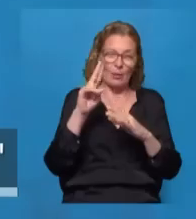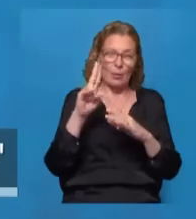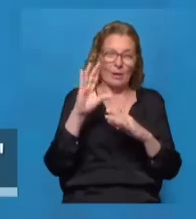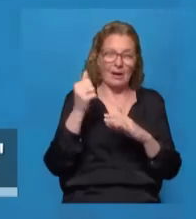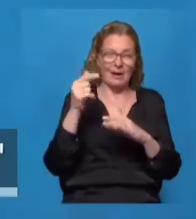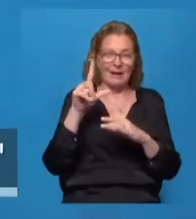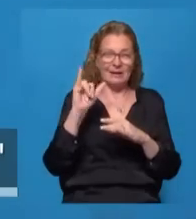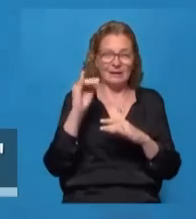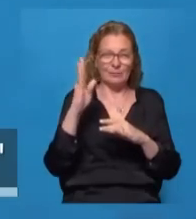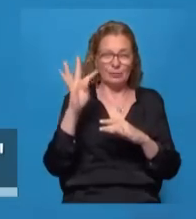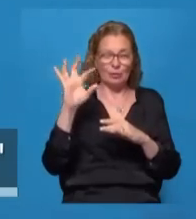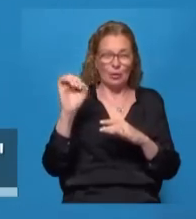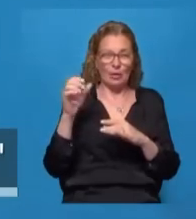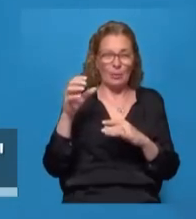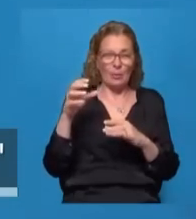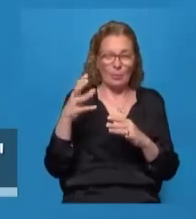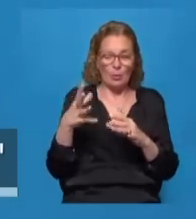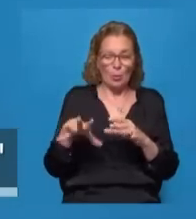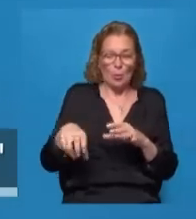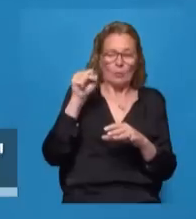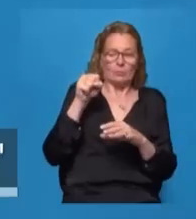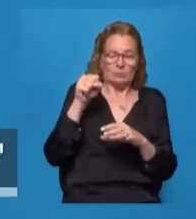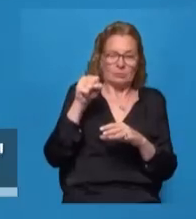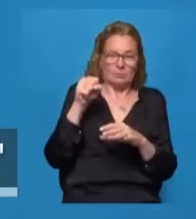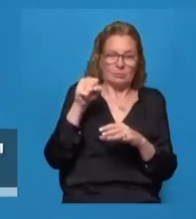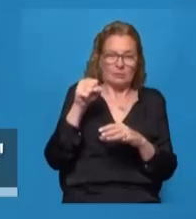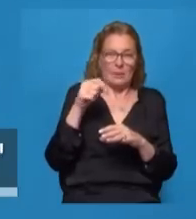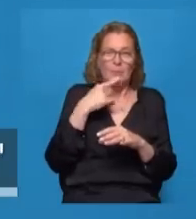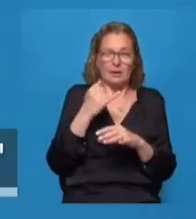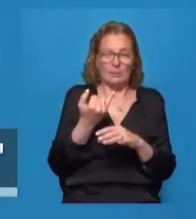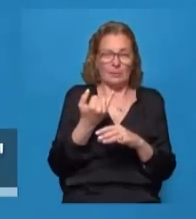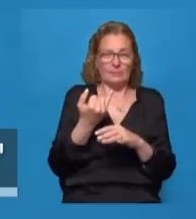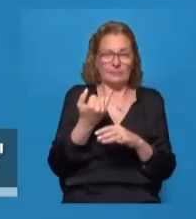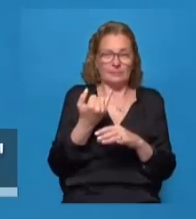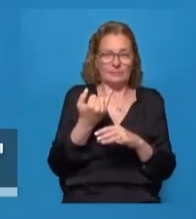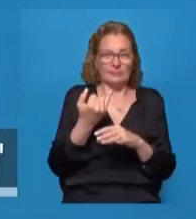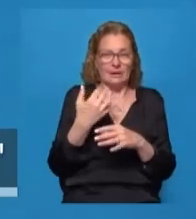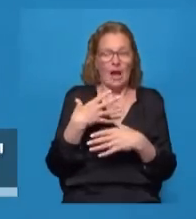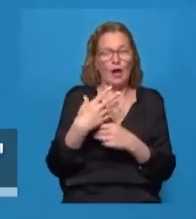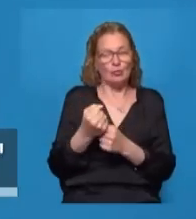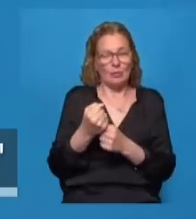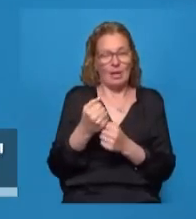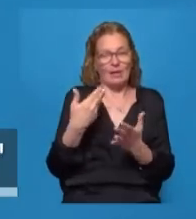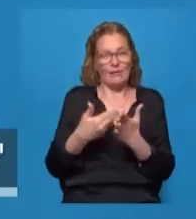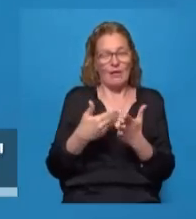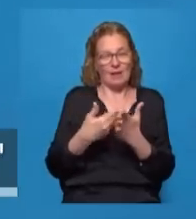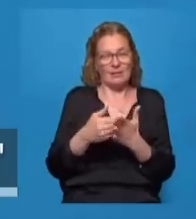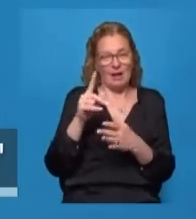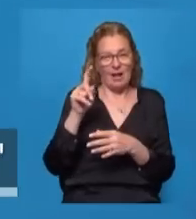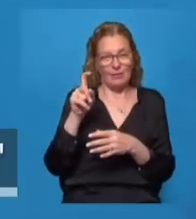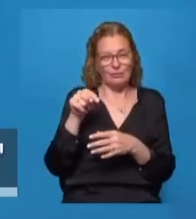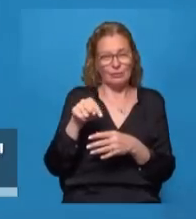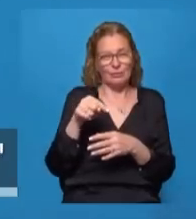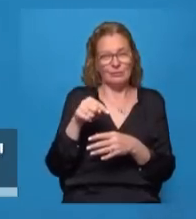territorio porque es como una esponja que chupa agua este y que ha colaborado a que faltara agua yo